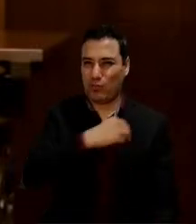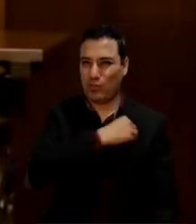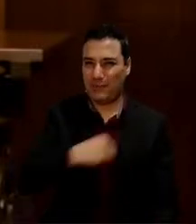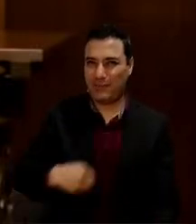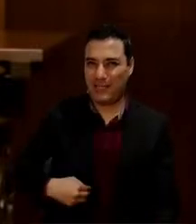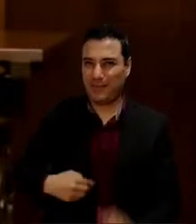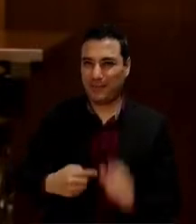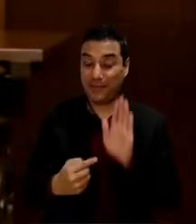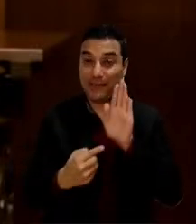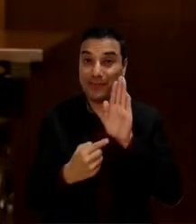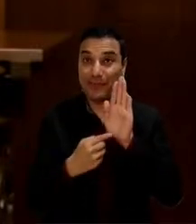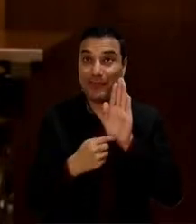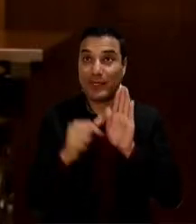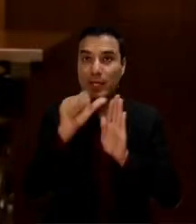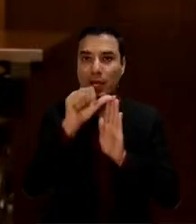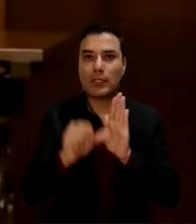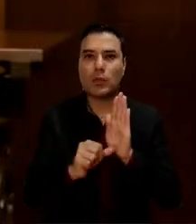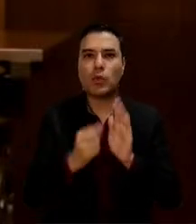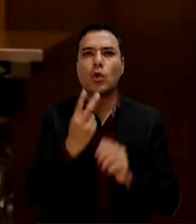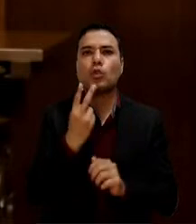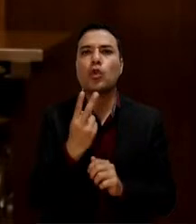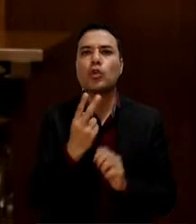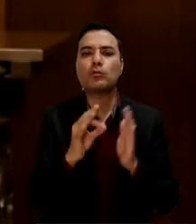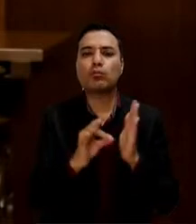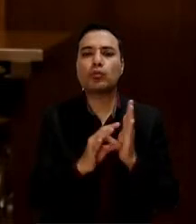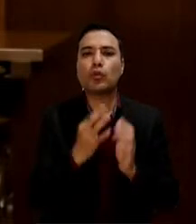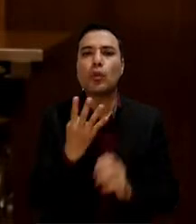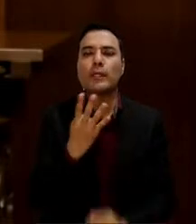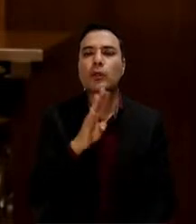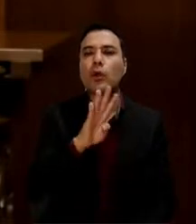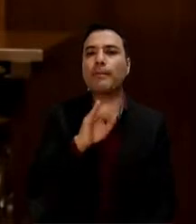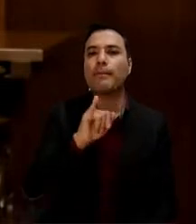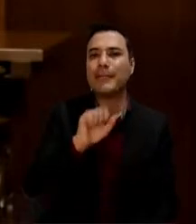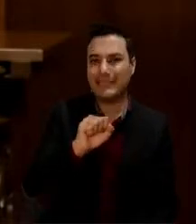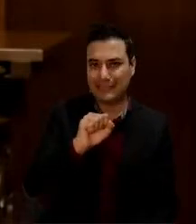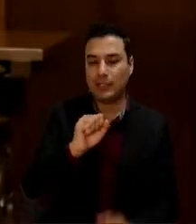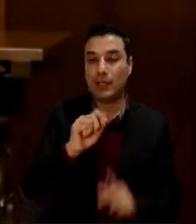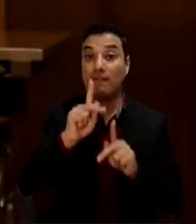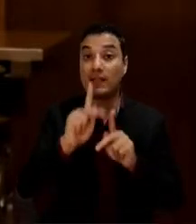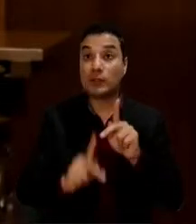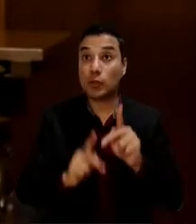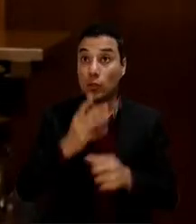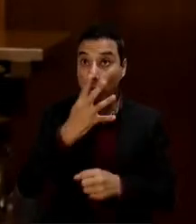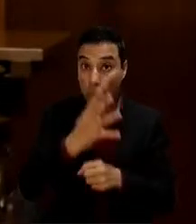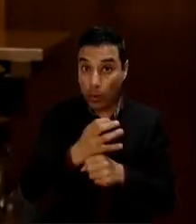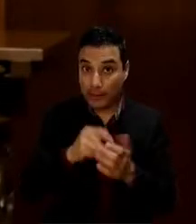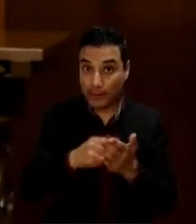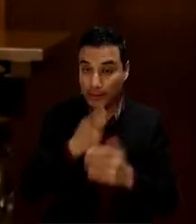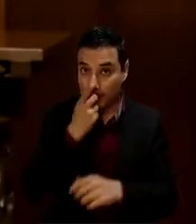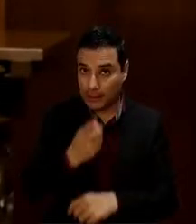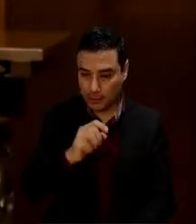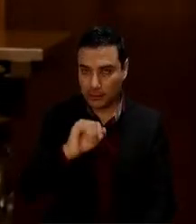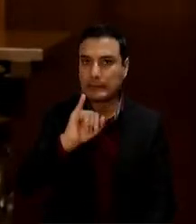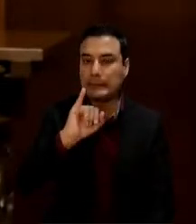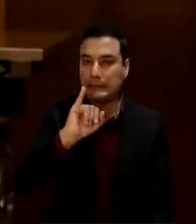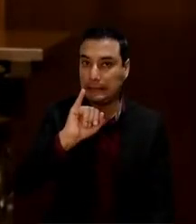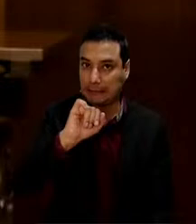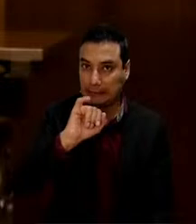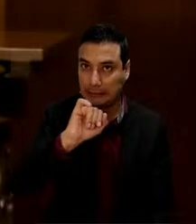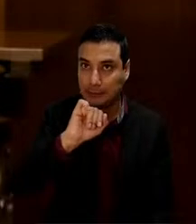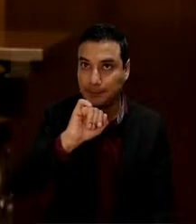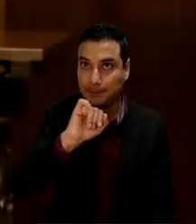su artículo 2.4 bis, fracción cuarta. Bajo ese tenor,